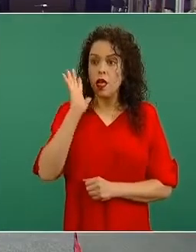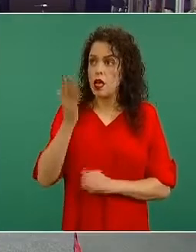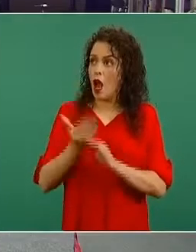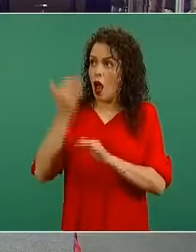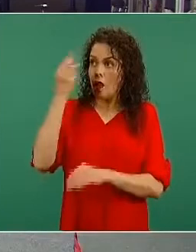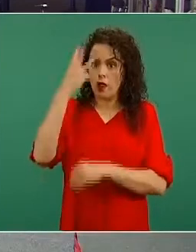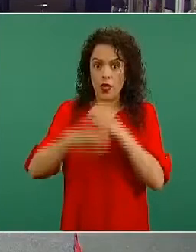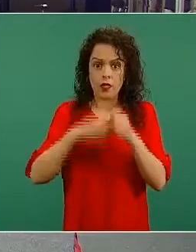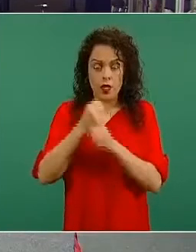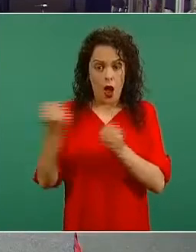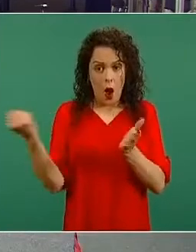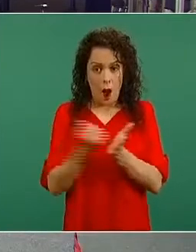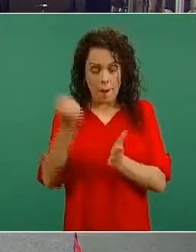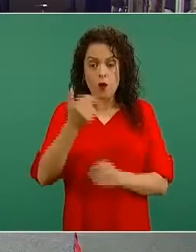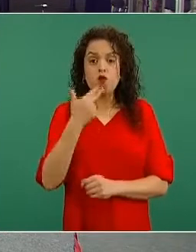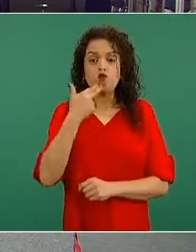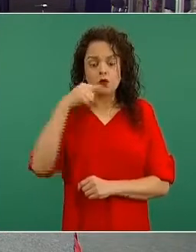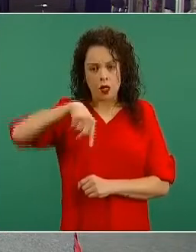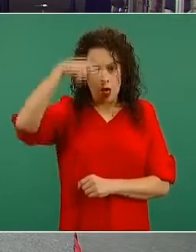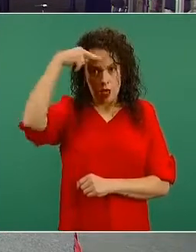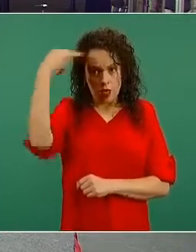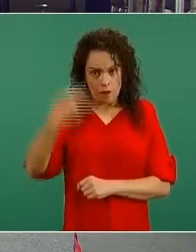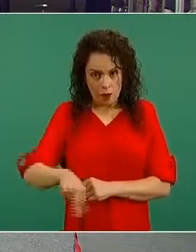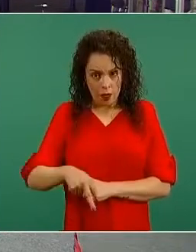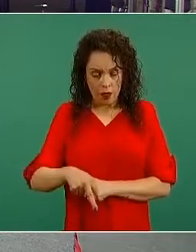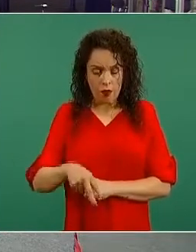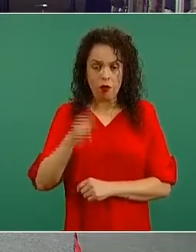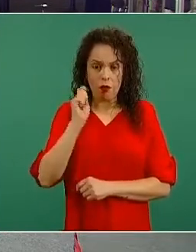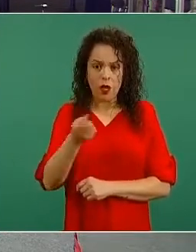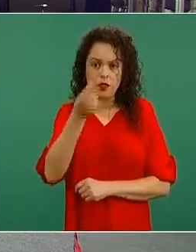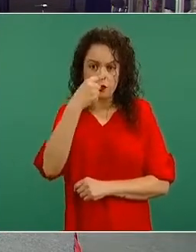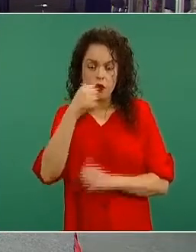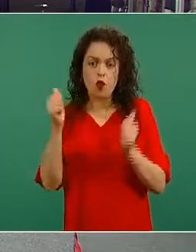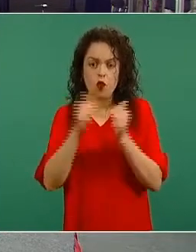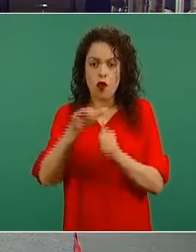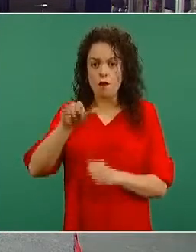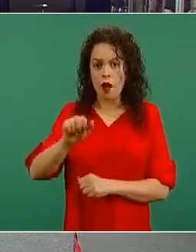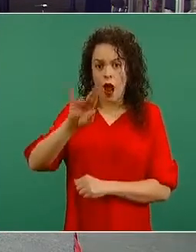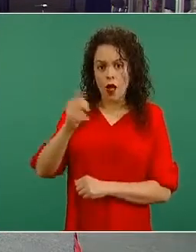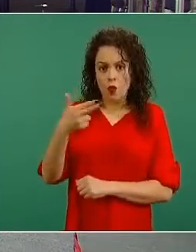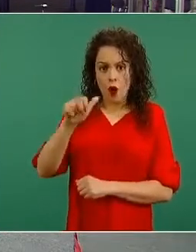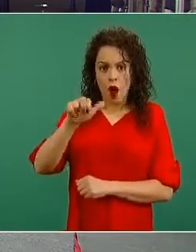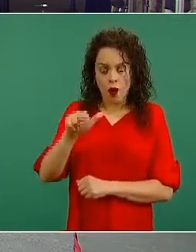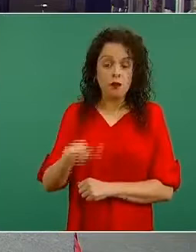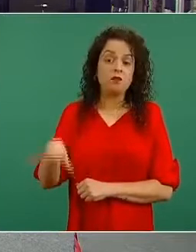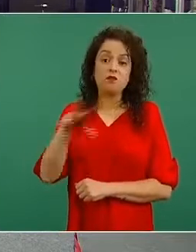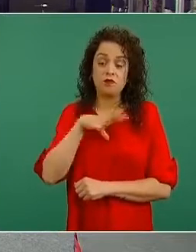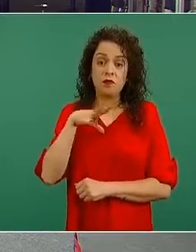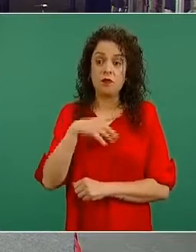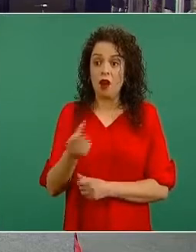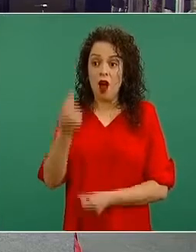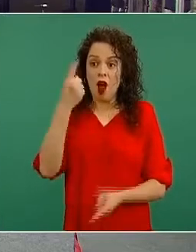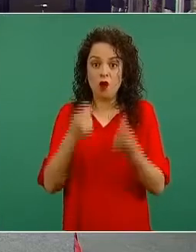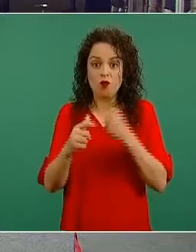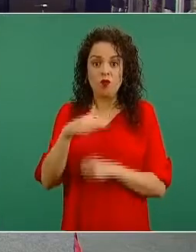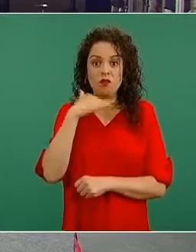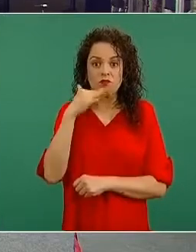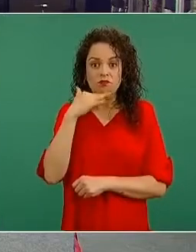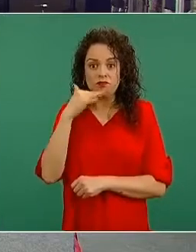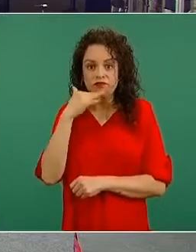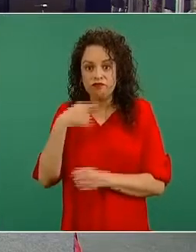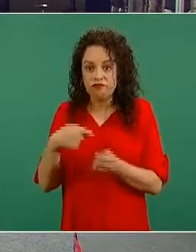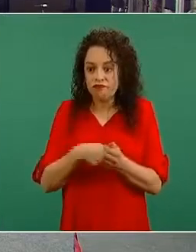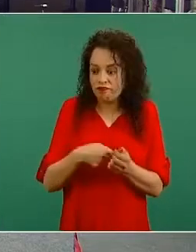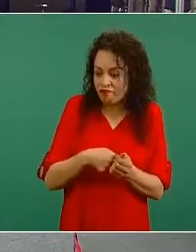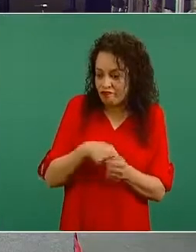de la marihuana en México para acá, se empezó a abrir un mercado negro de productos de CBD, ¿no? Entonces hay